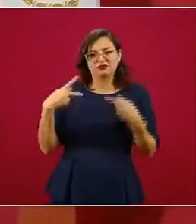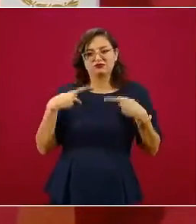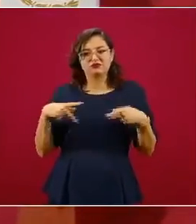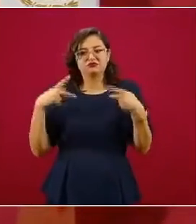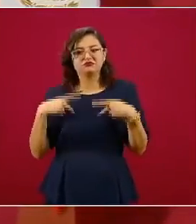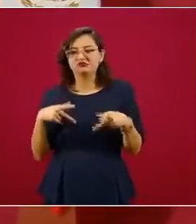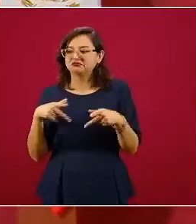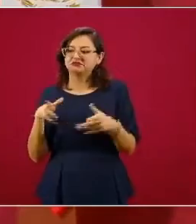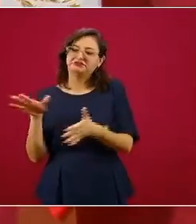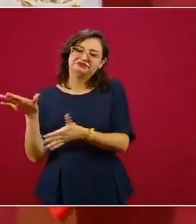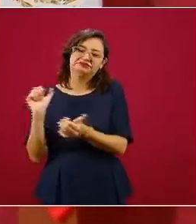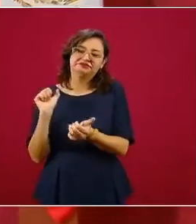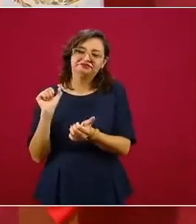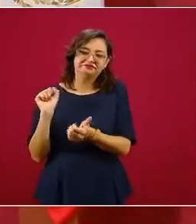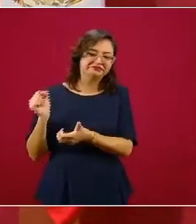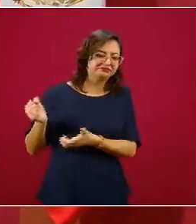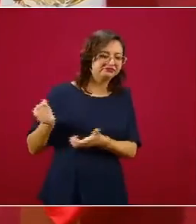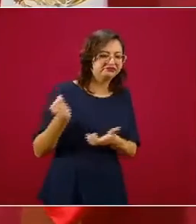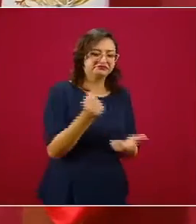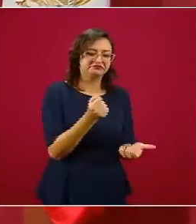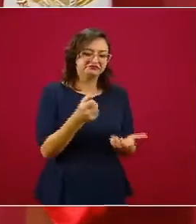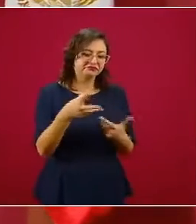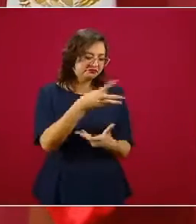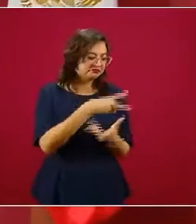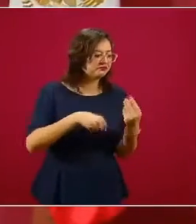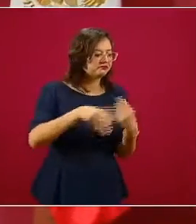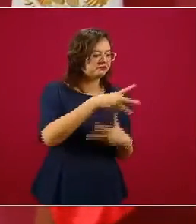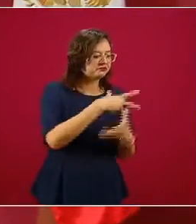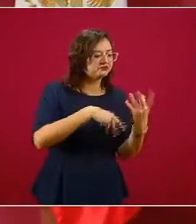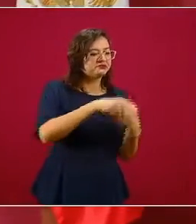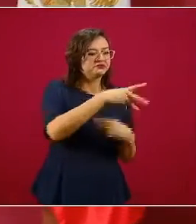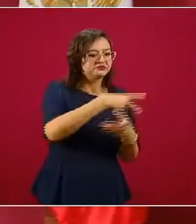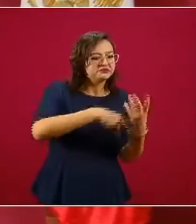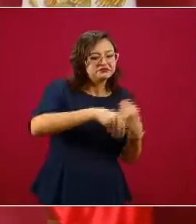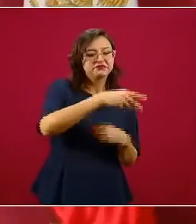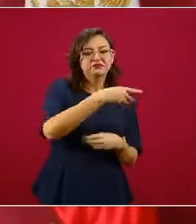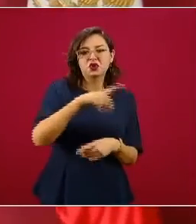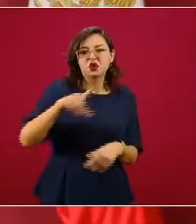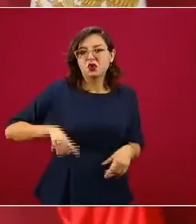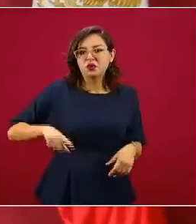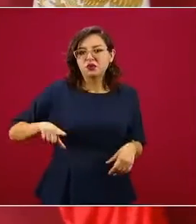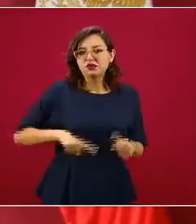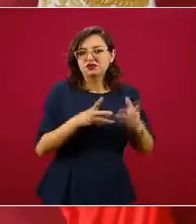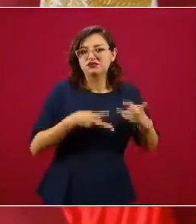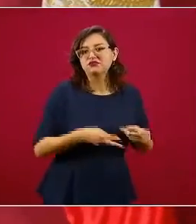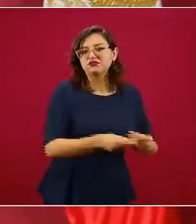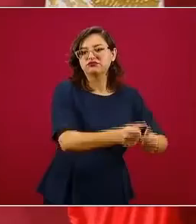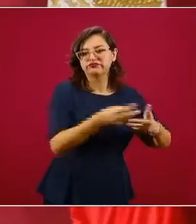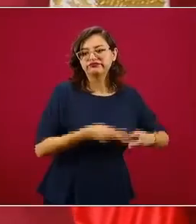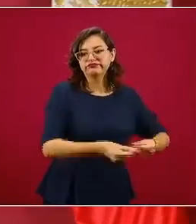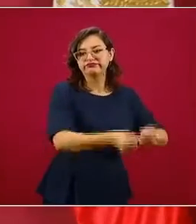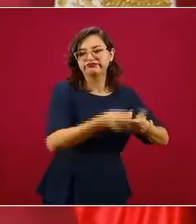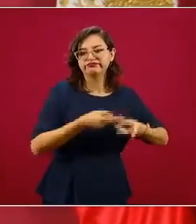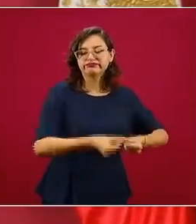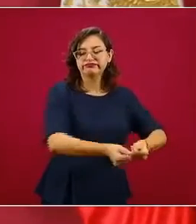se quedaba para mantener al gobierno.